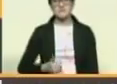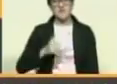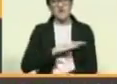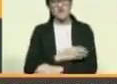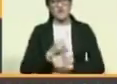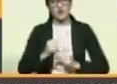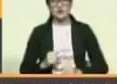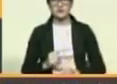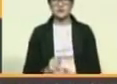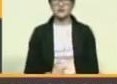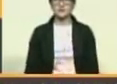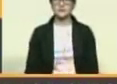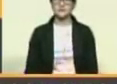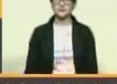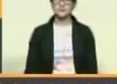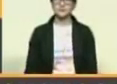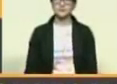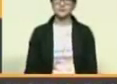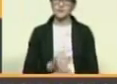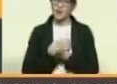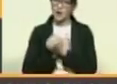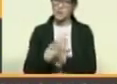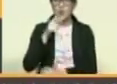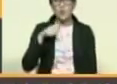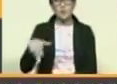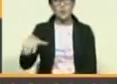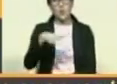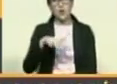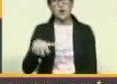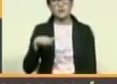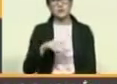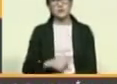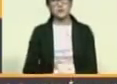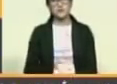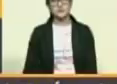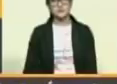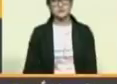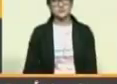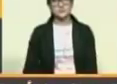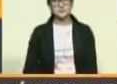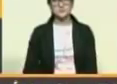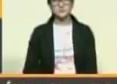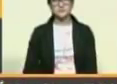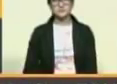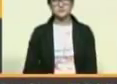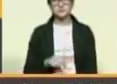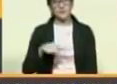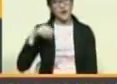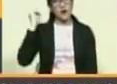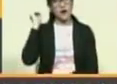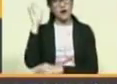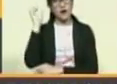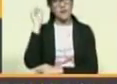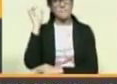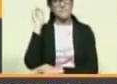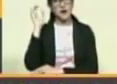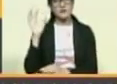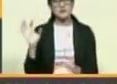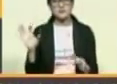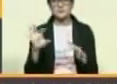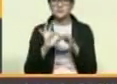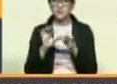nunca. Y con el amor del pueblo, esta campaña es una campaña para unir el